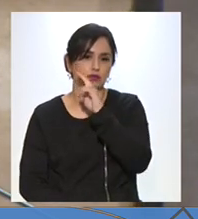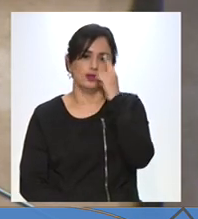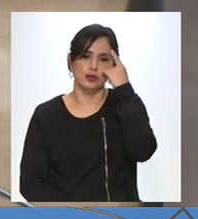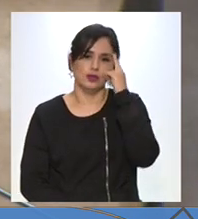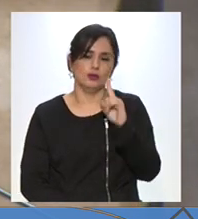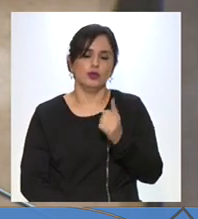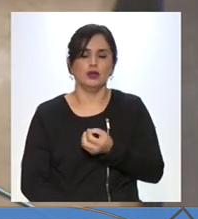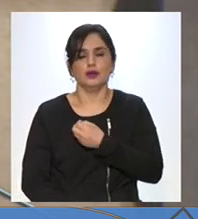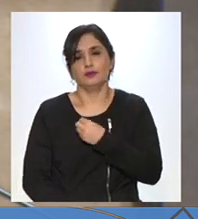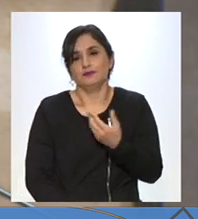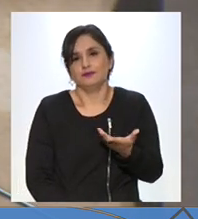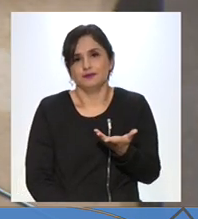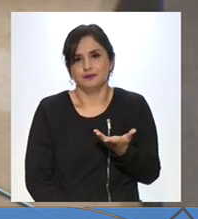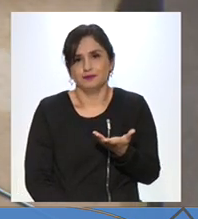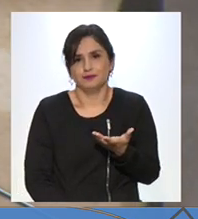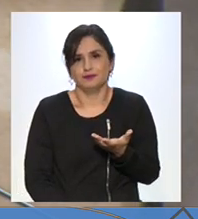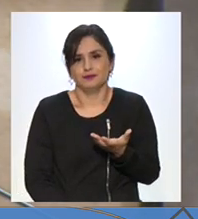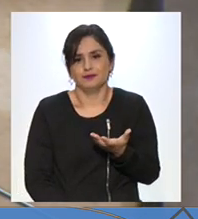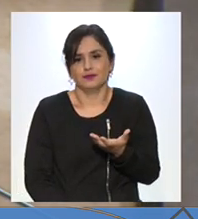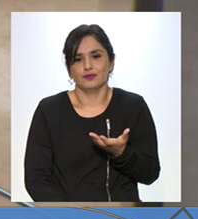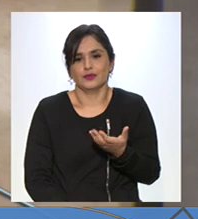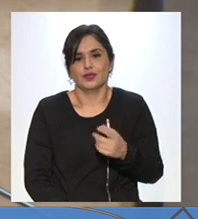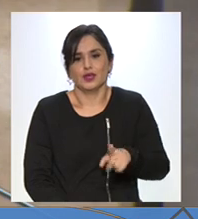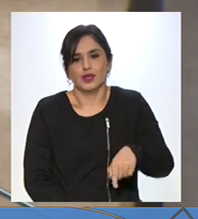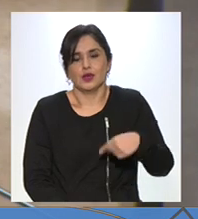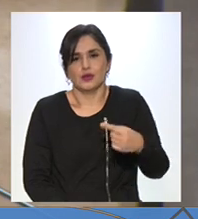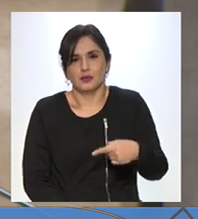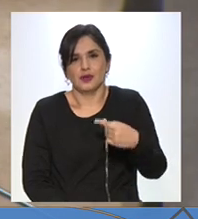desgraciadamente ha ido pasándose